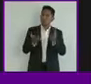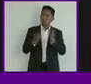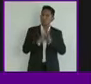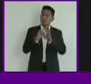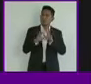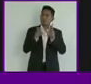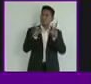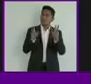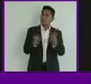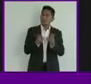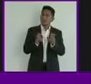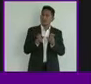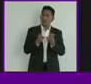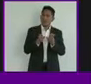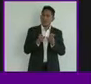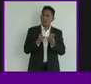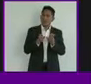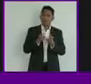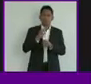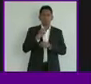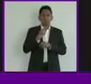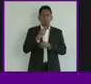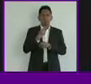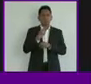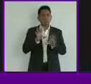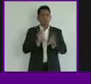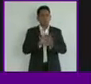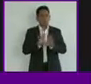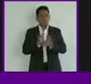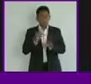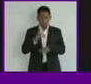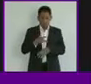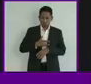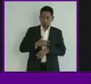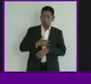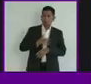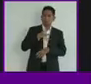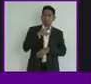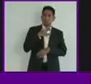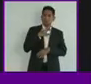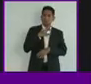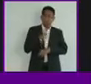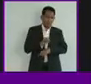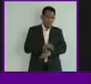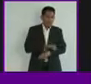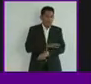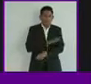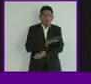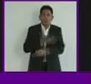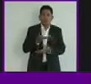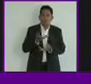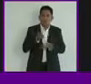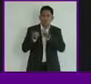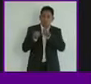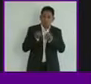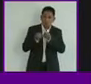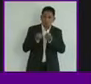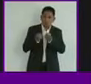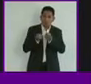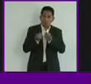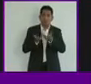la dijo Amaya y acabó hablando. Yo te estaba oyendo, Amaya, y decía, a ver si llega al punto, que es el esfuerzo, para mí me